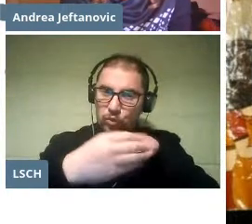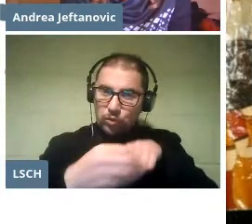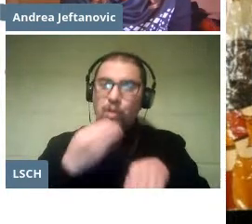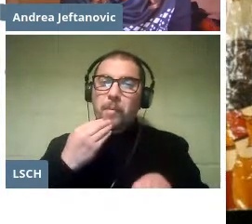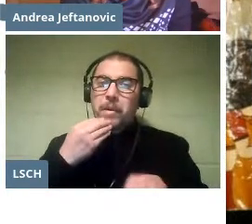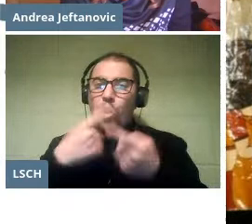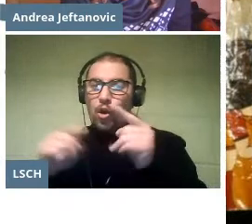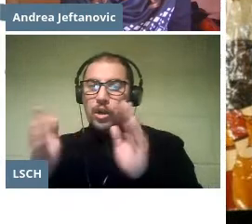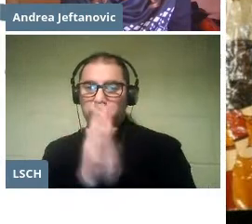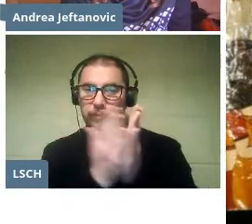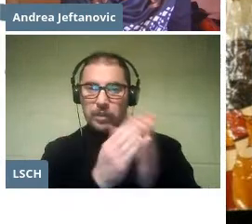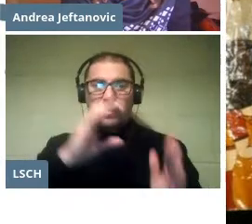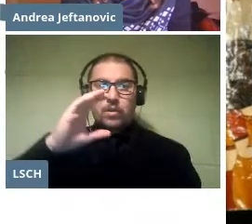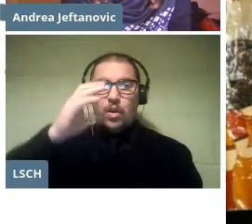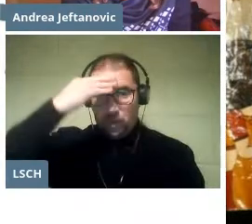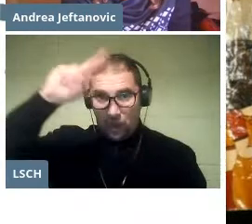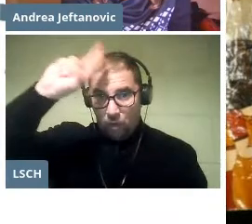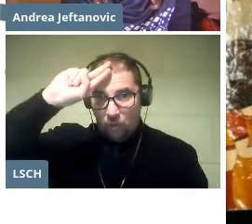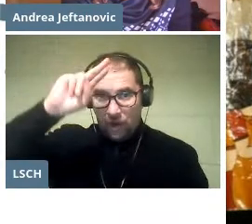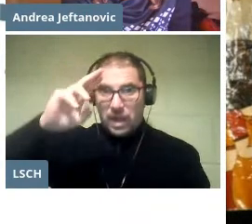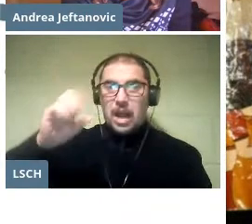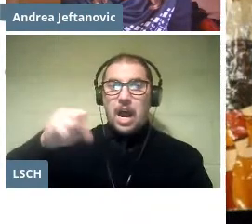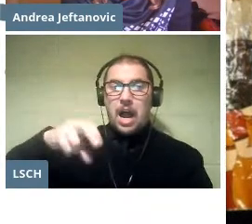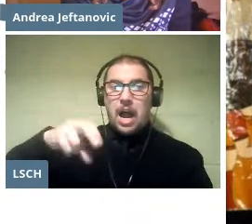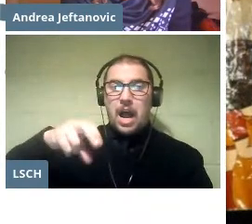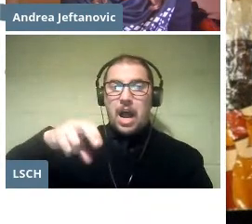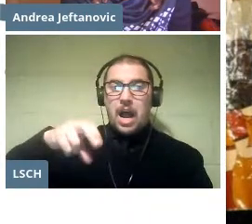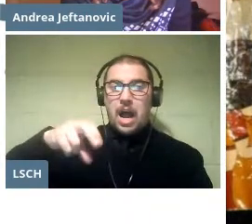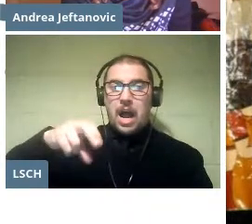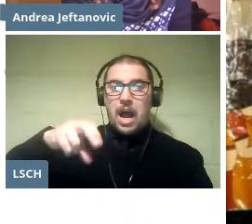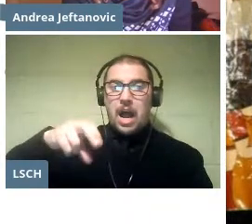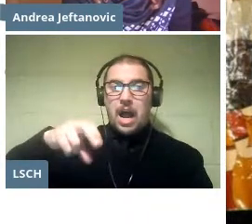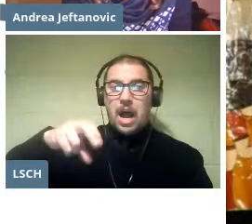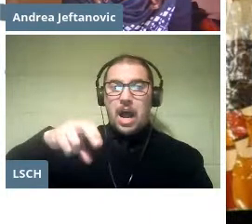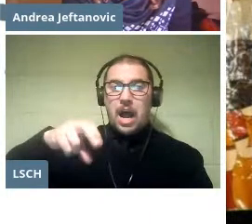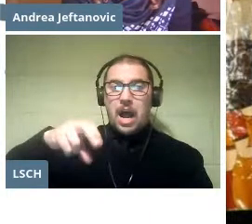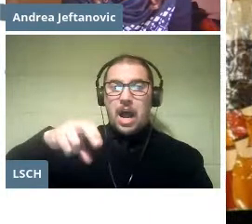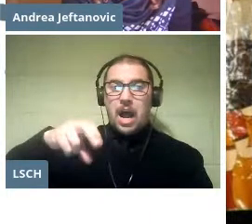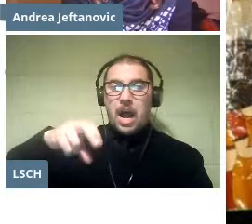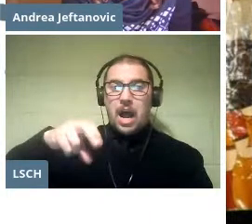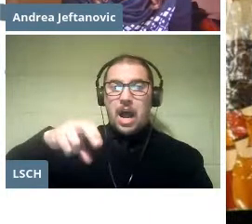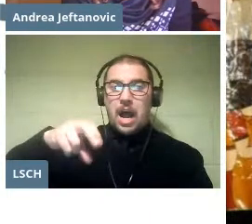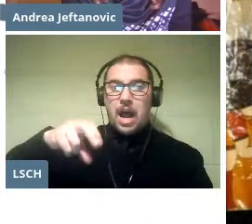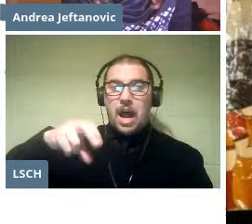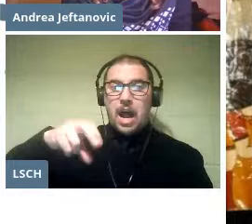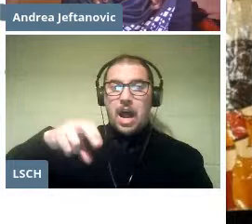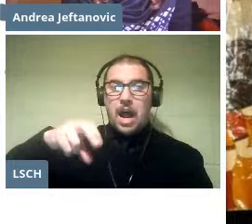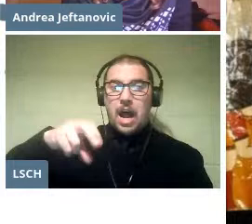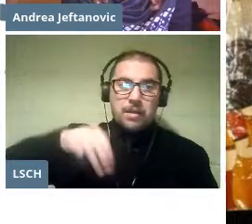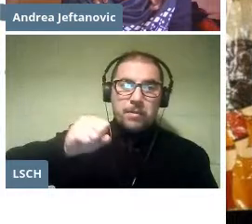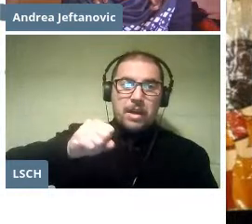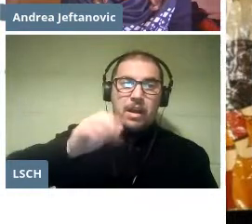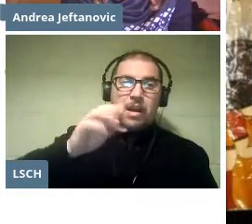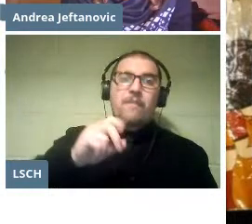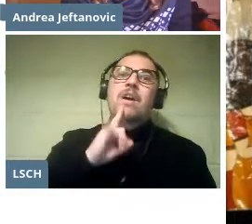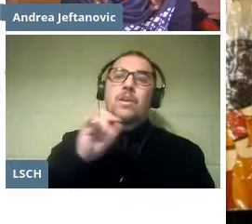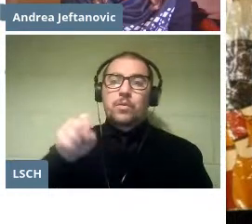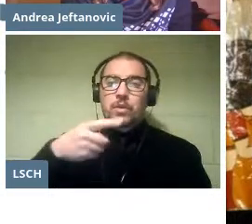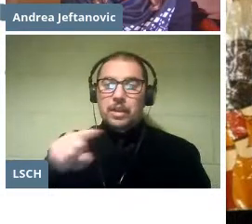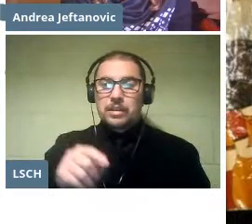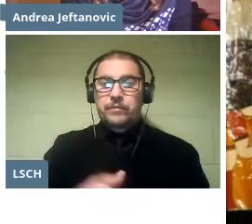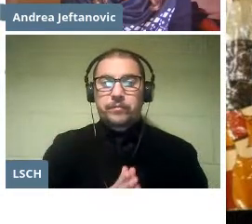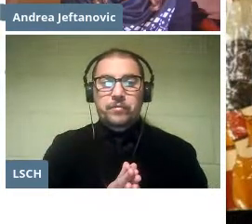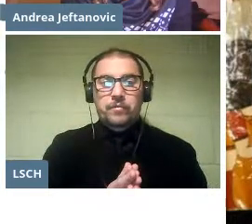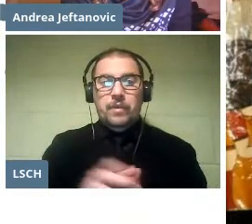cubana Ana Lidia Vega Cerova, en la novela Ánima Fatua, cuya protagonista, Alia, nos conduce por el bajo mundo de